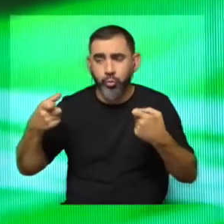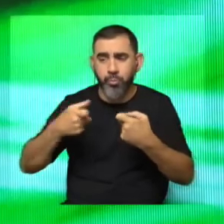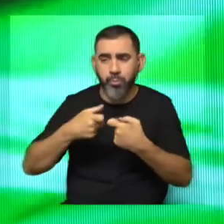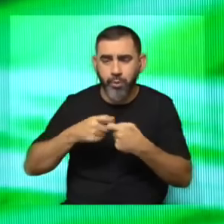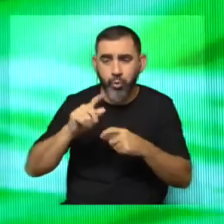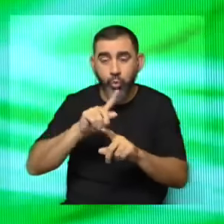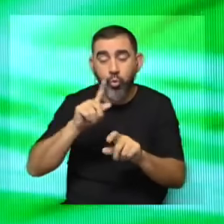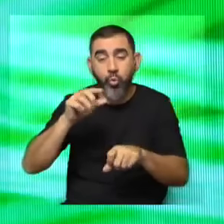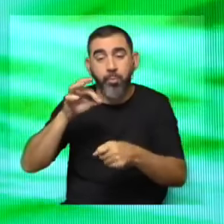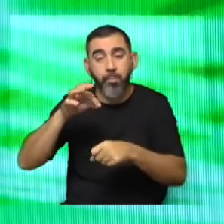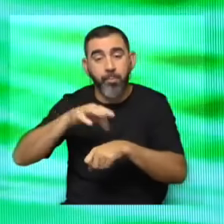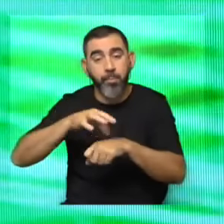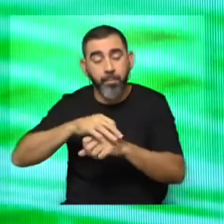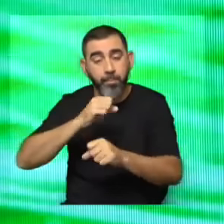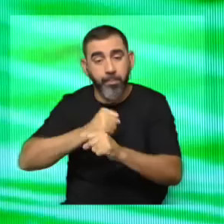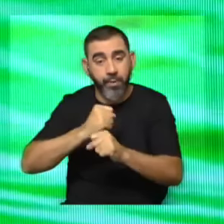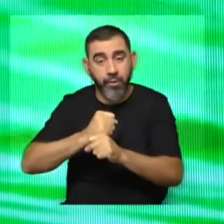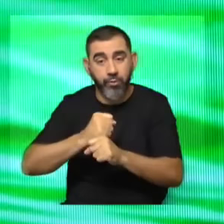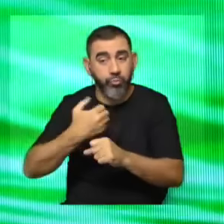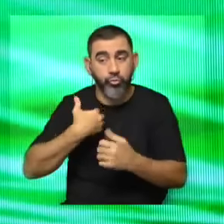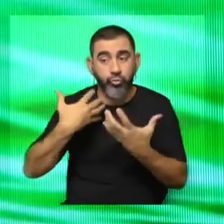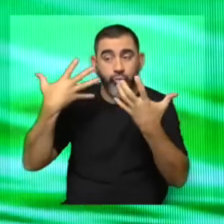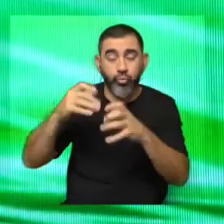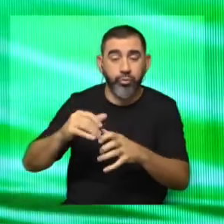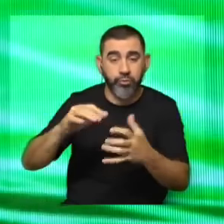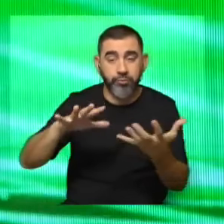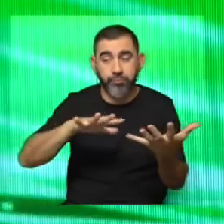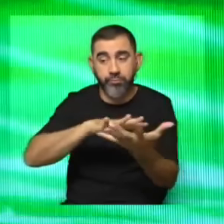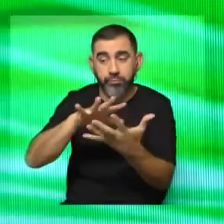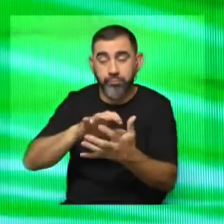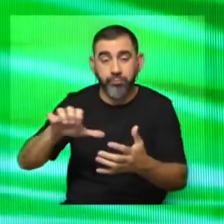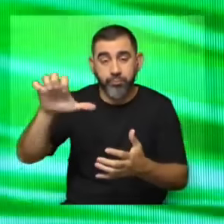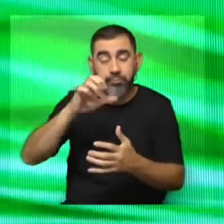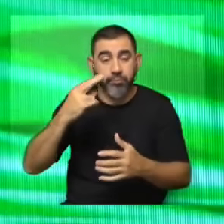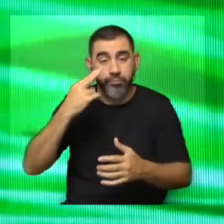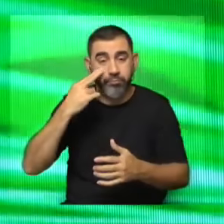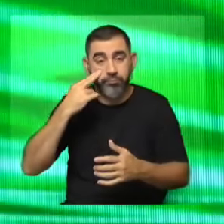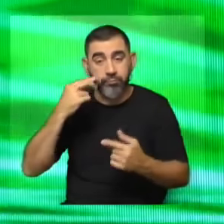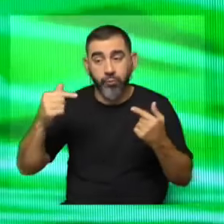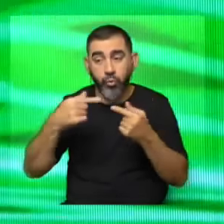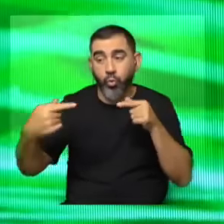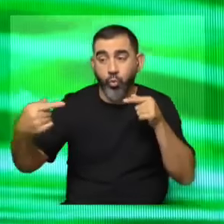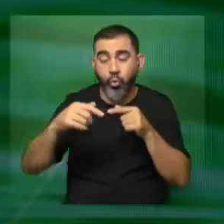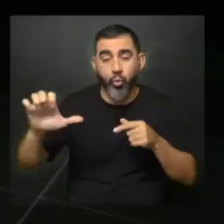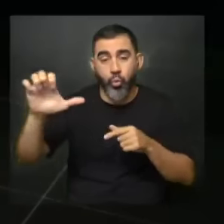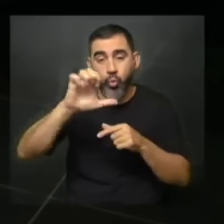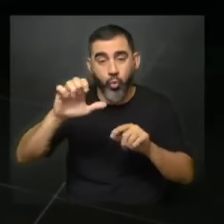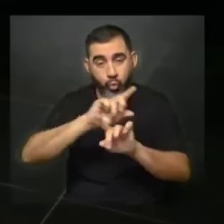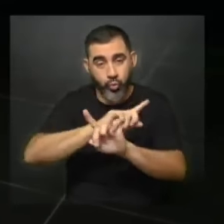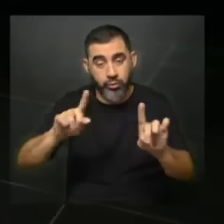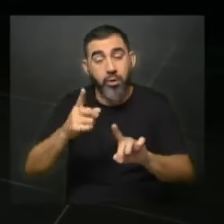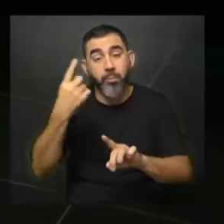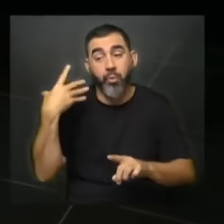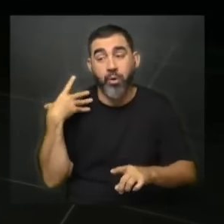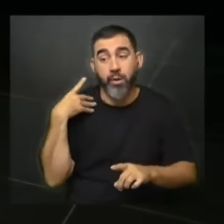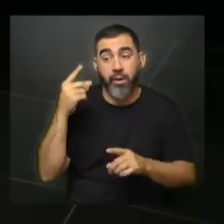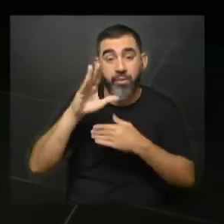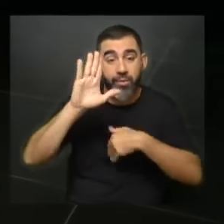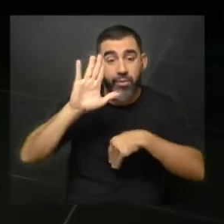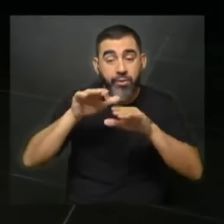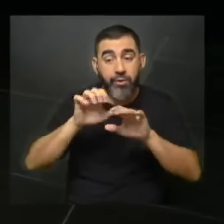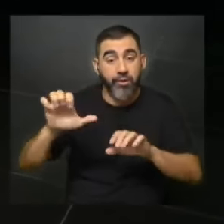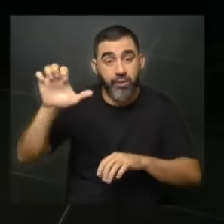trabajan ahí lo último que nosotros queremos es generar una inestabilidad en la empresa o sea no es contra la empresa esto lo que pasa que la dirección mayoritaria